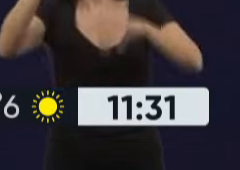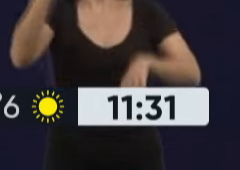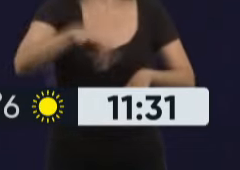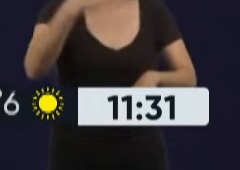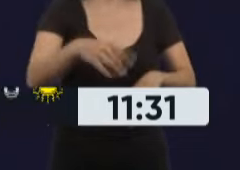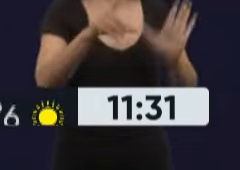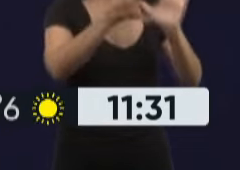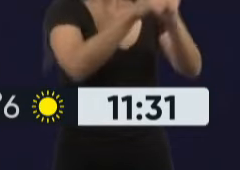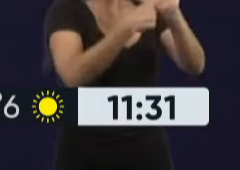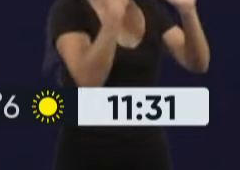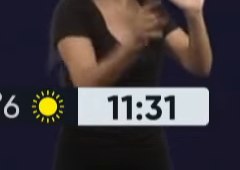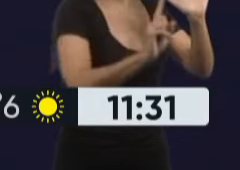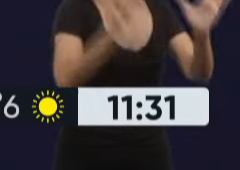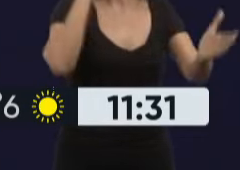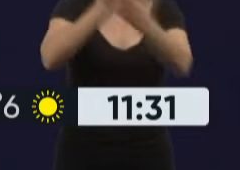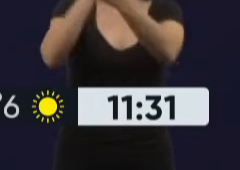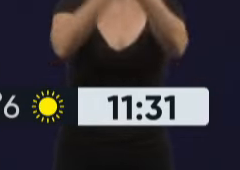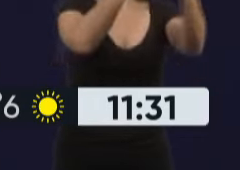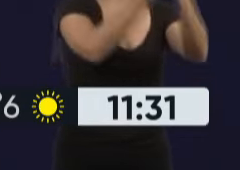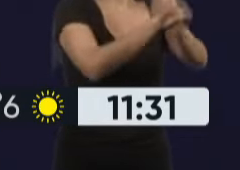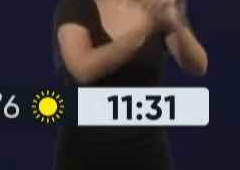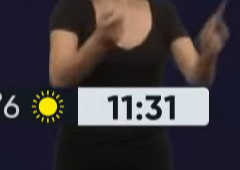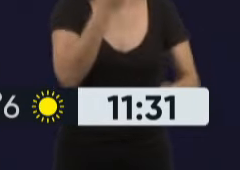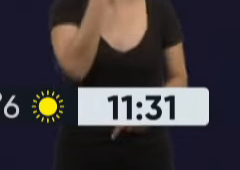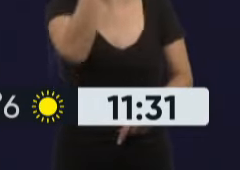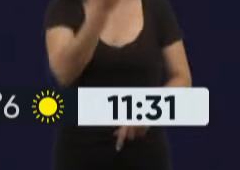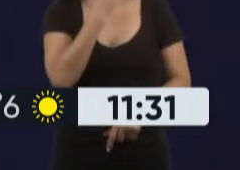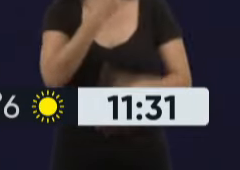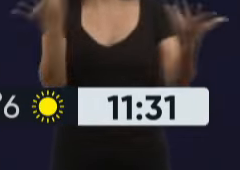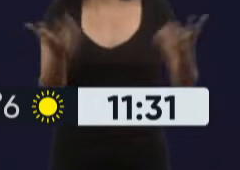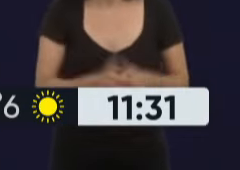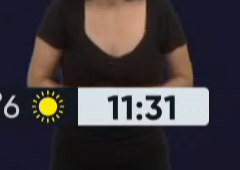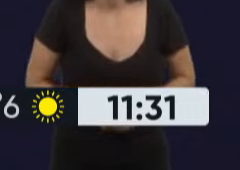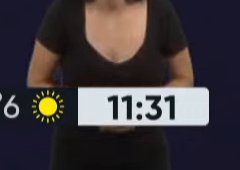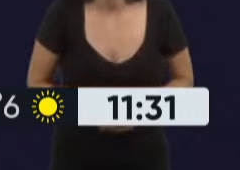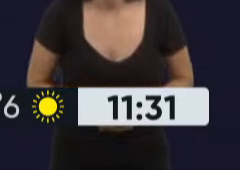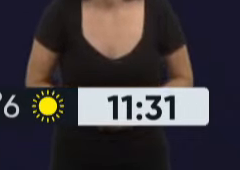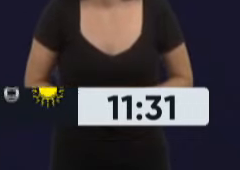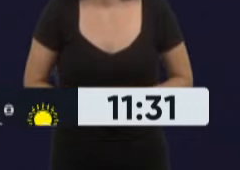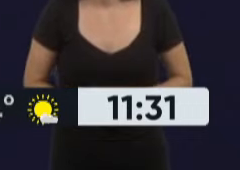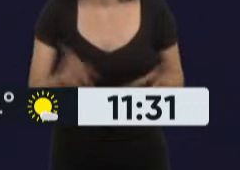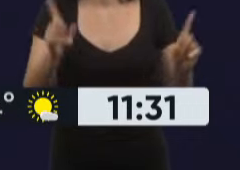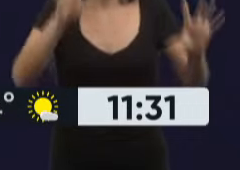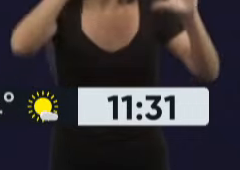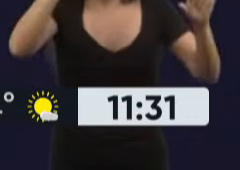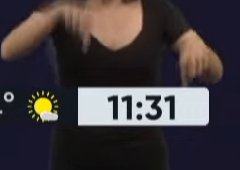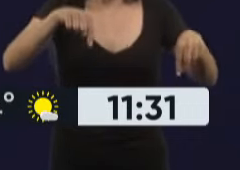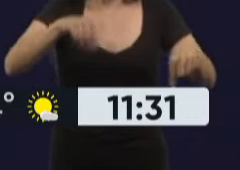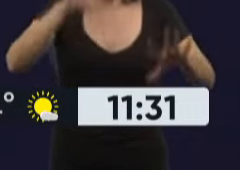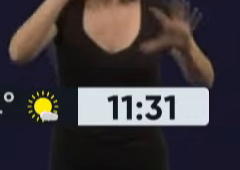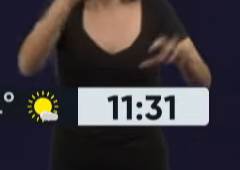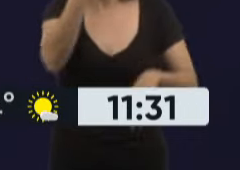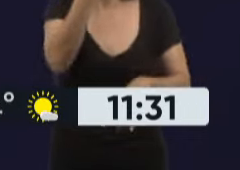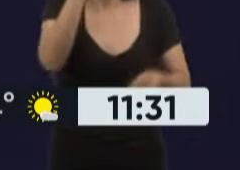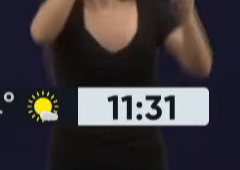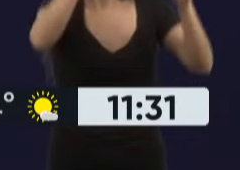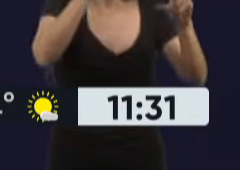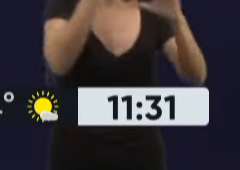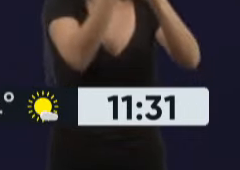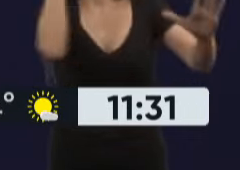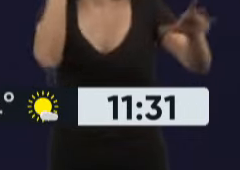cumplir con ese pago uno de los grandes ejemplos es el por ejemplo el que recuerdo ahora había un montón pero el